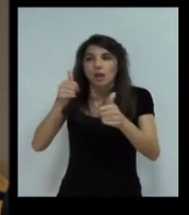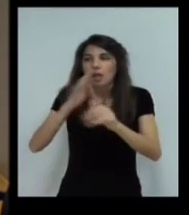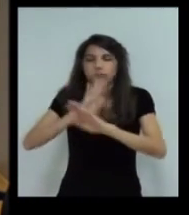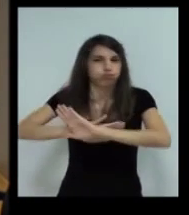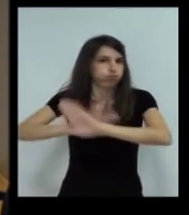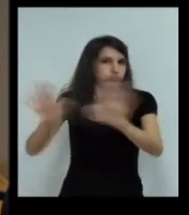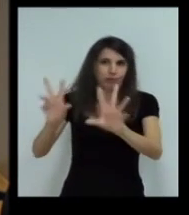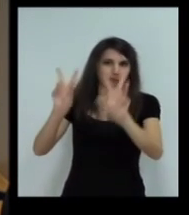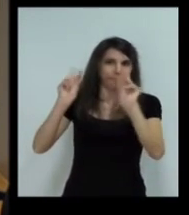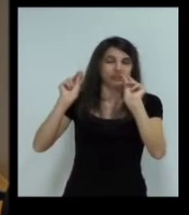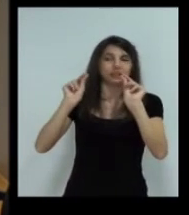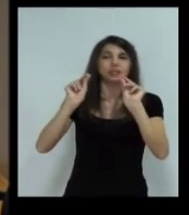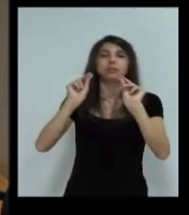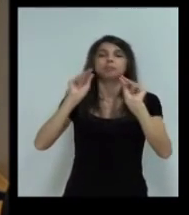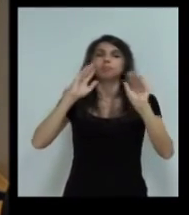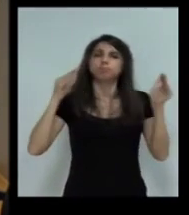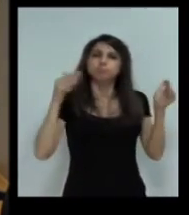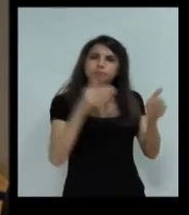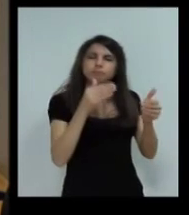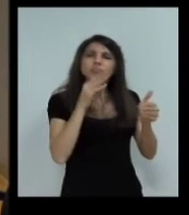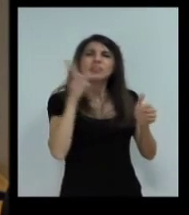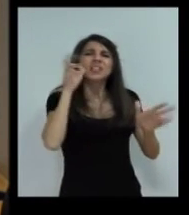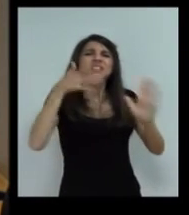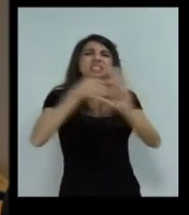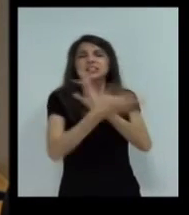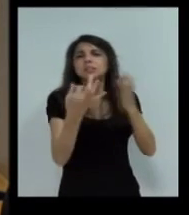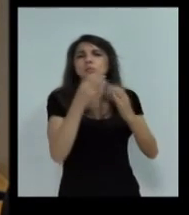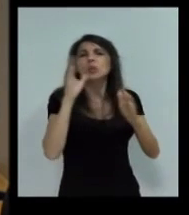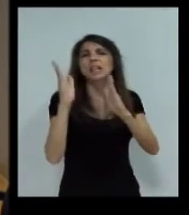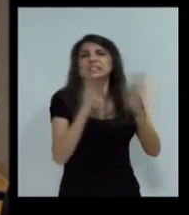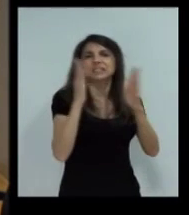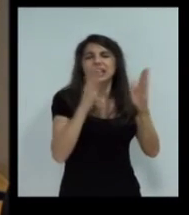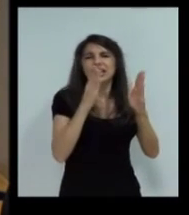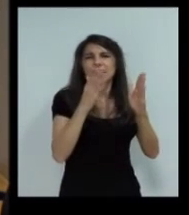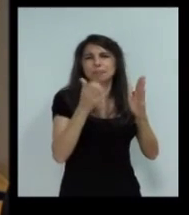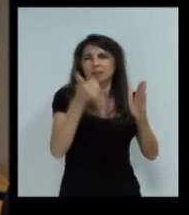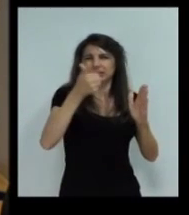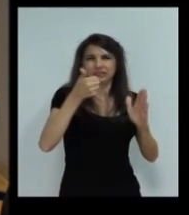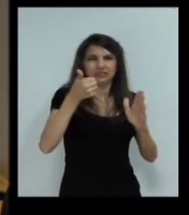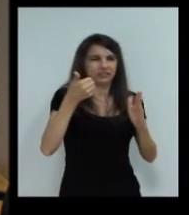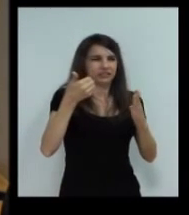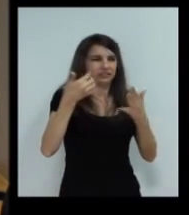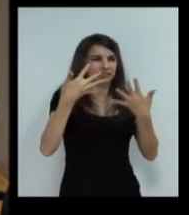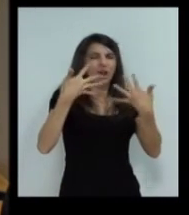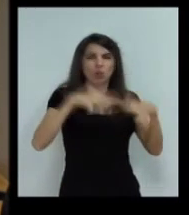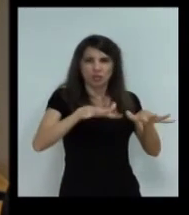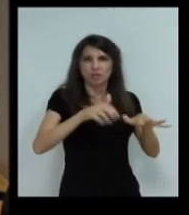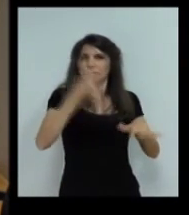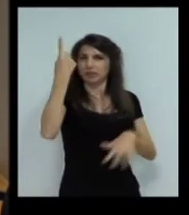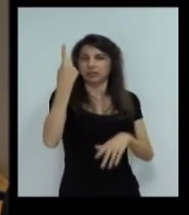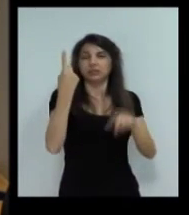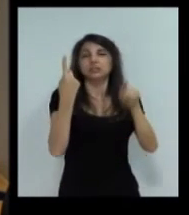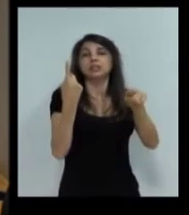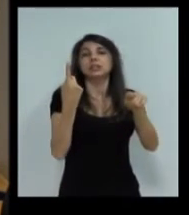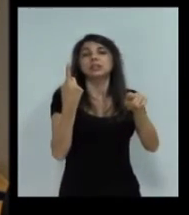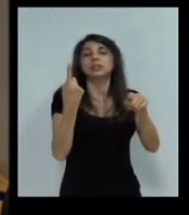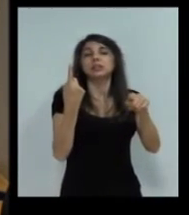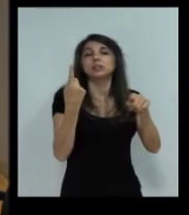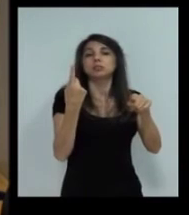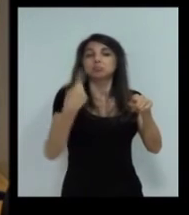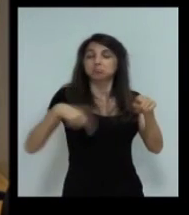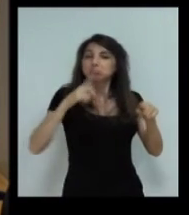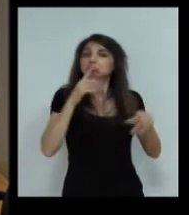fue hacer la descripción de una de las series de prime time que mayor audiencia tenía en ese momento, que era La que se avecina, y entonces pues estábamos